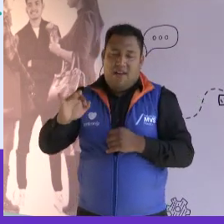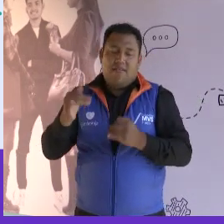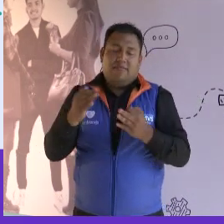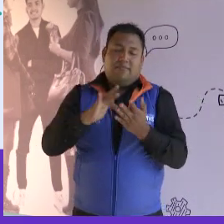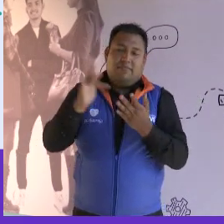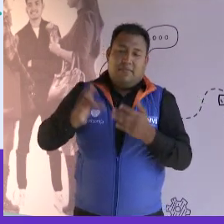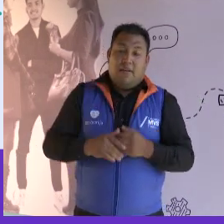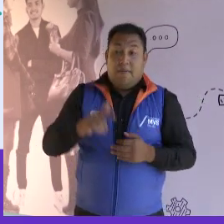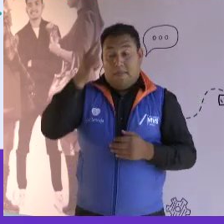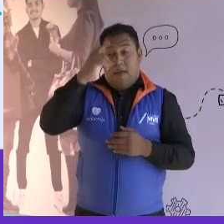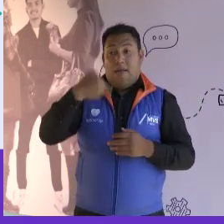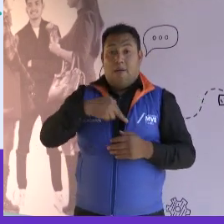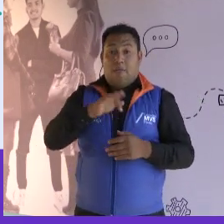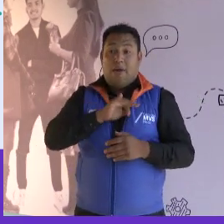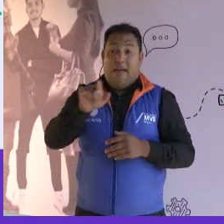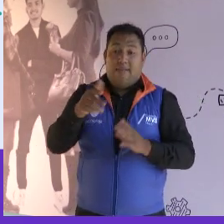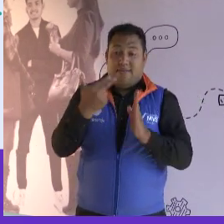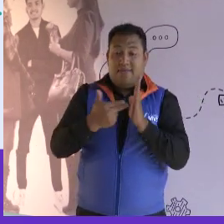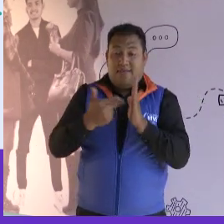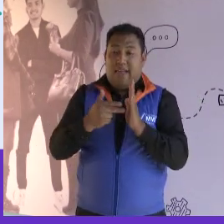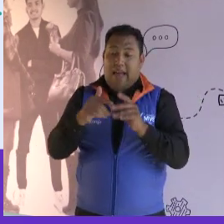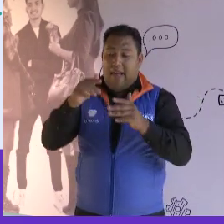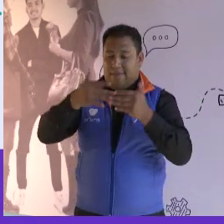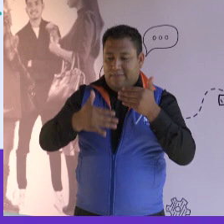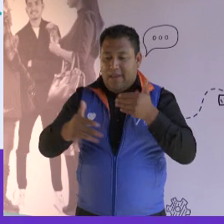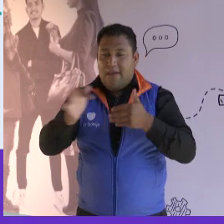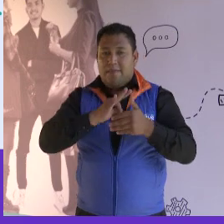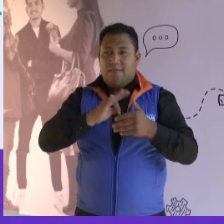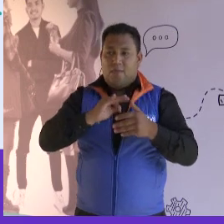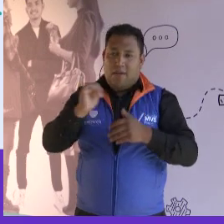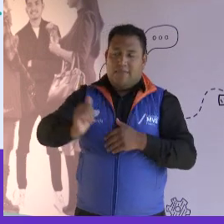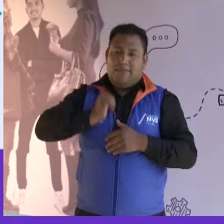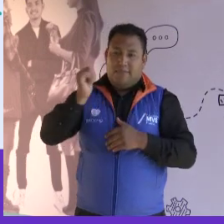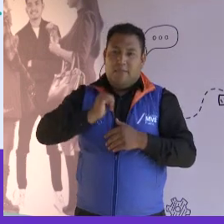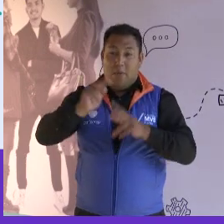seguir disfrutando de todas estas charlas. Muchas gracias.